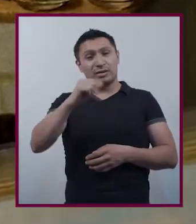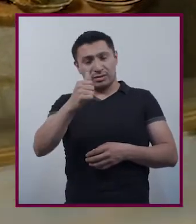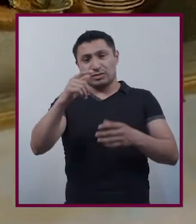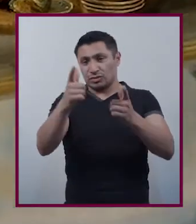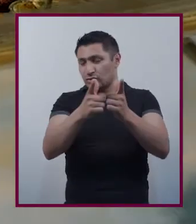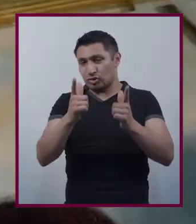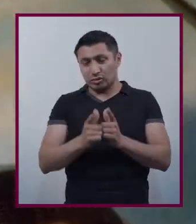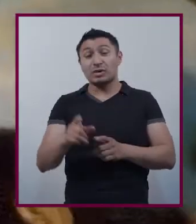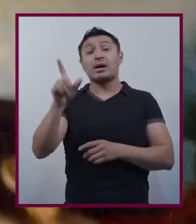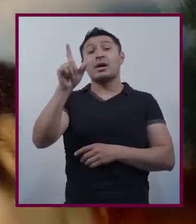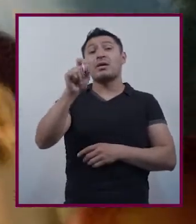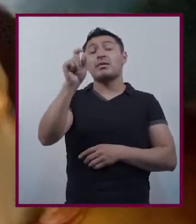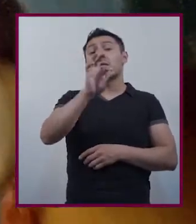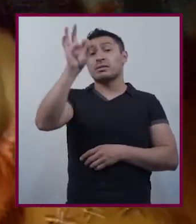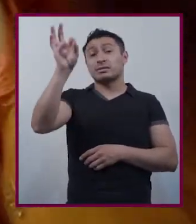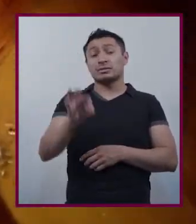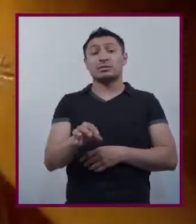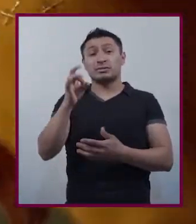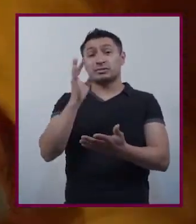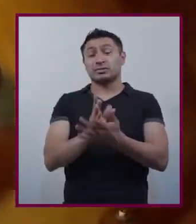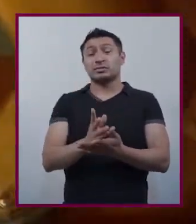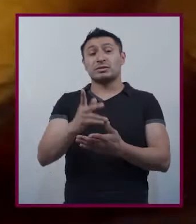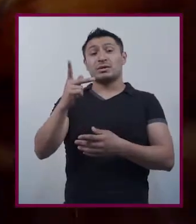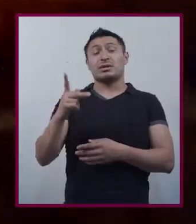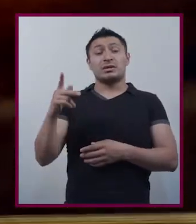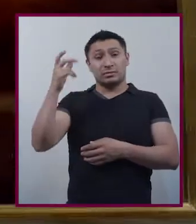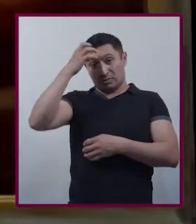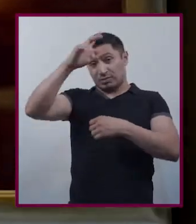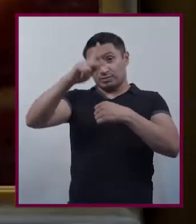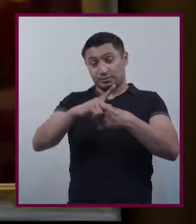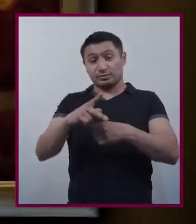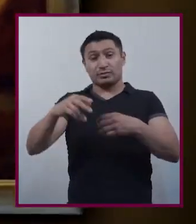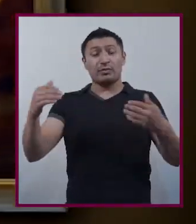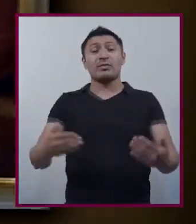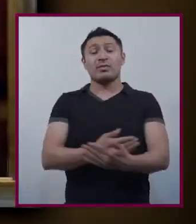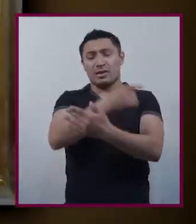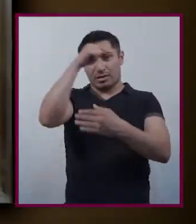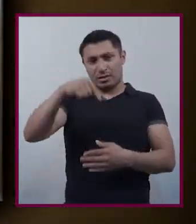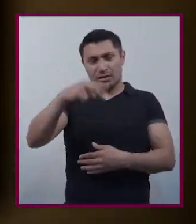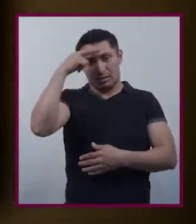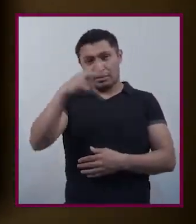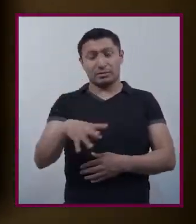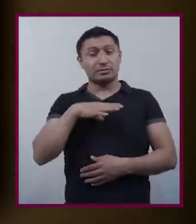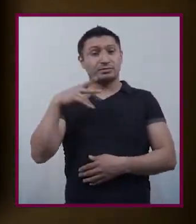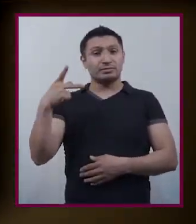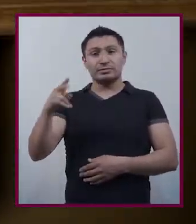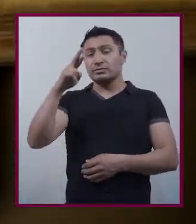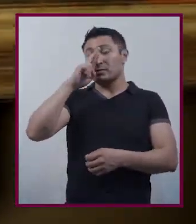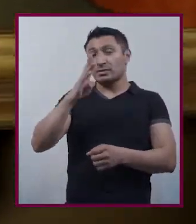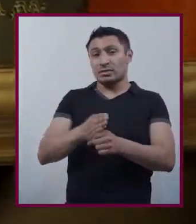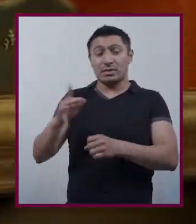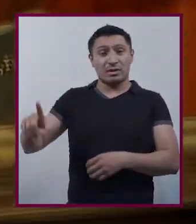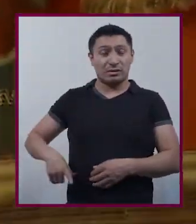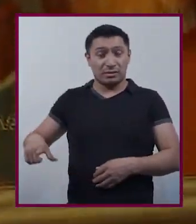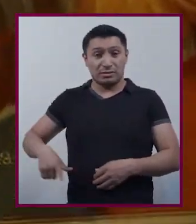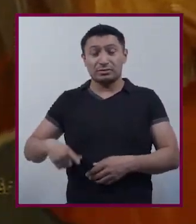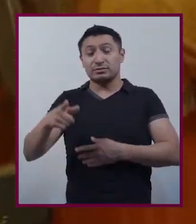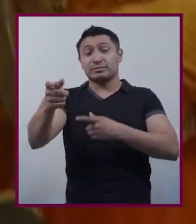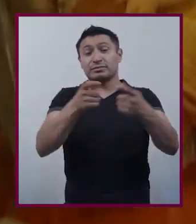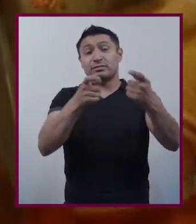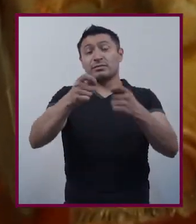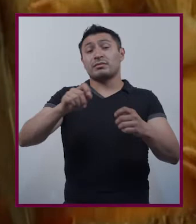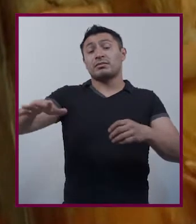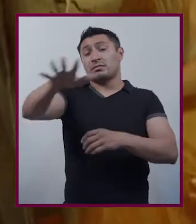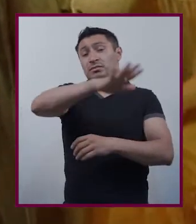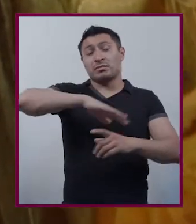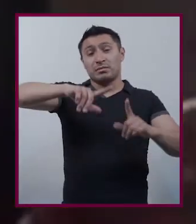el 20% restante por peninsulares y criollos, en cuyas manos estaba el poder y el control de la